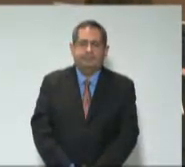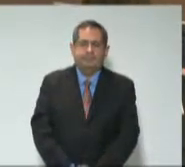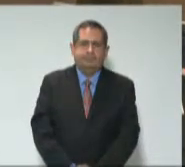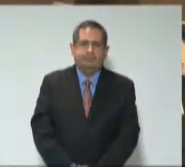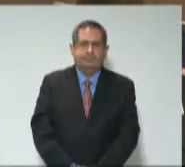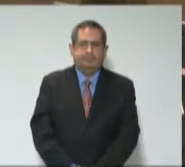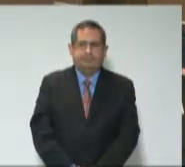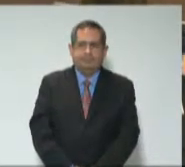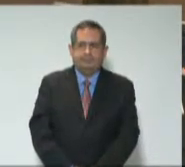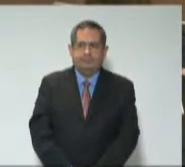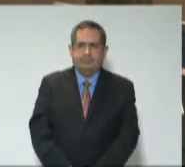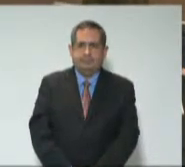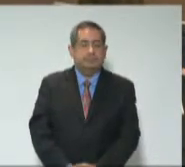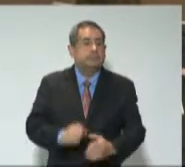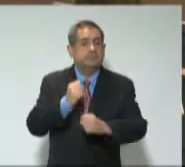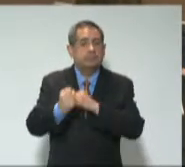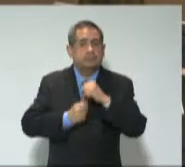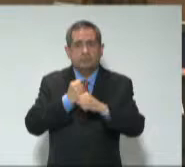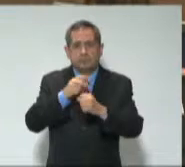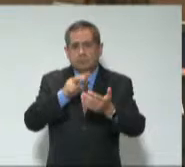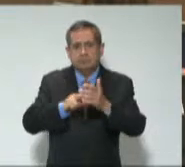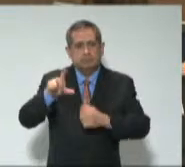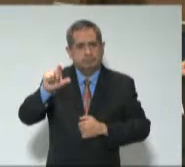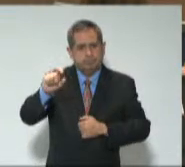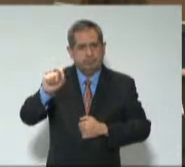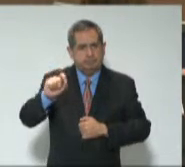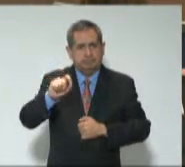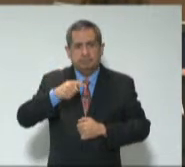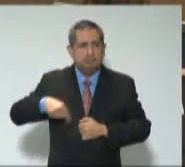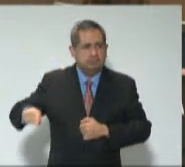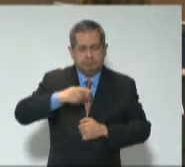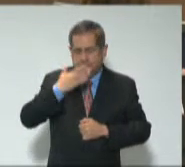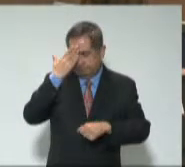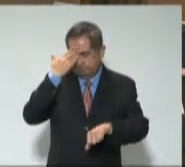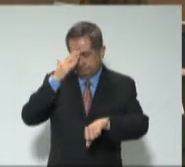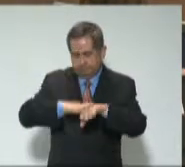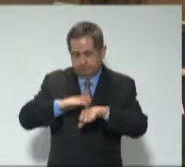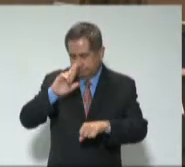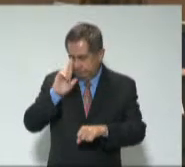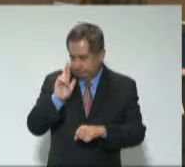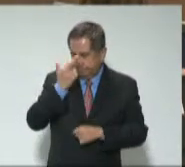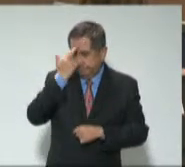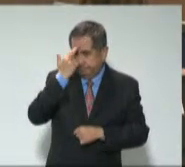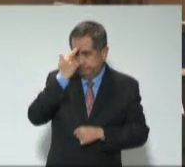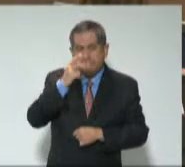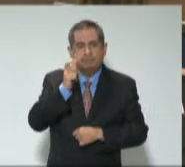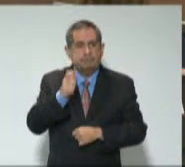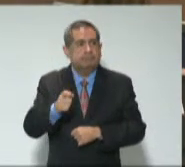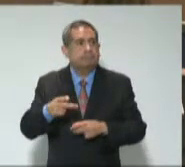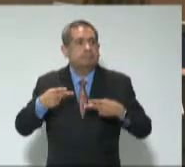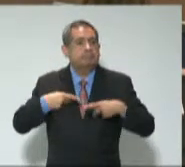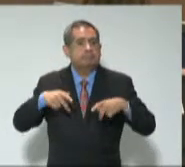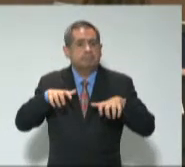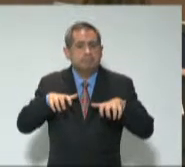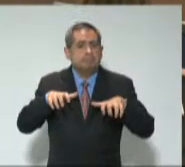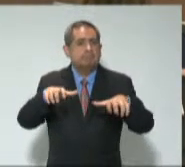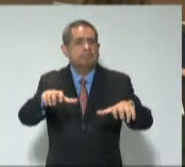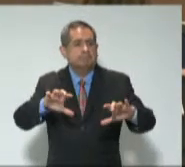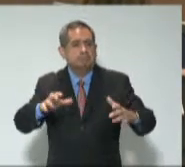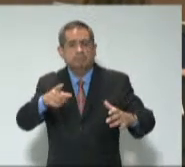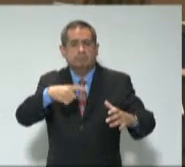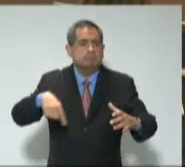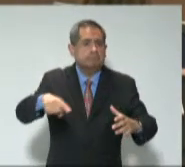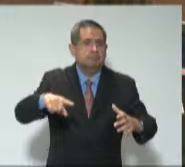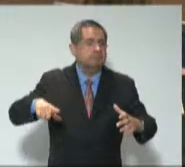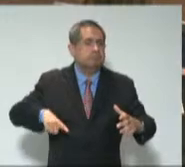bienvenidos el año 2020 será recordado como un periodo en donde la población las instituciones